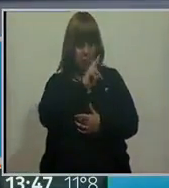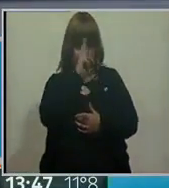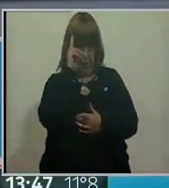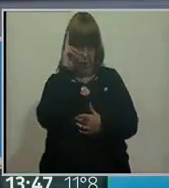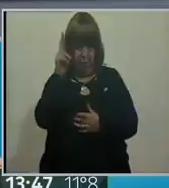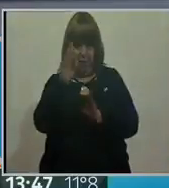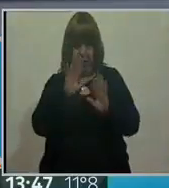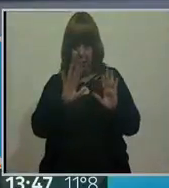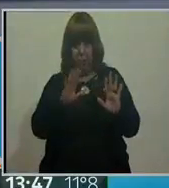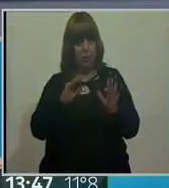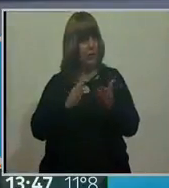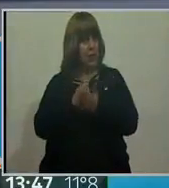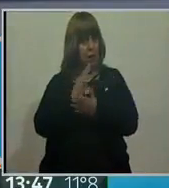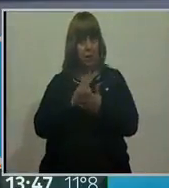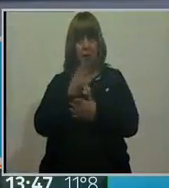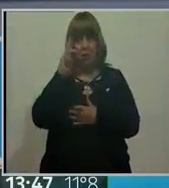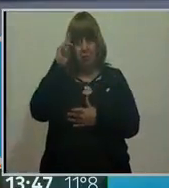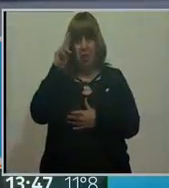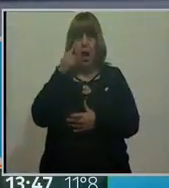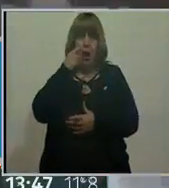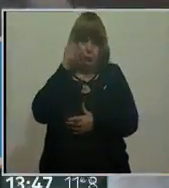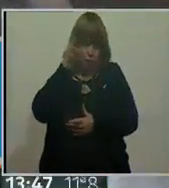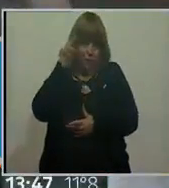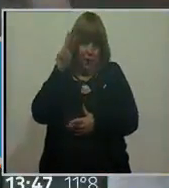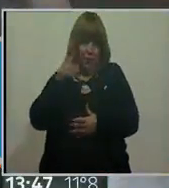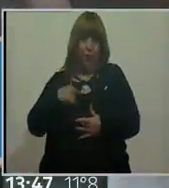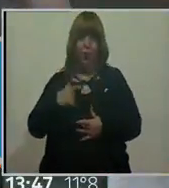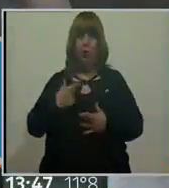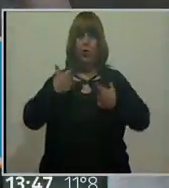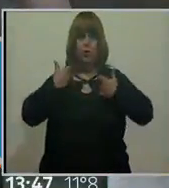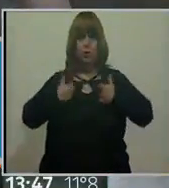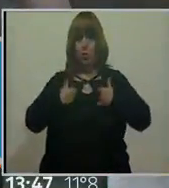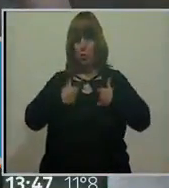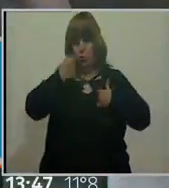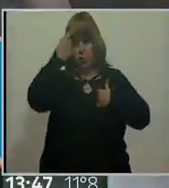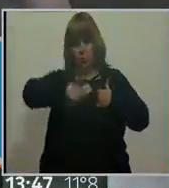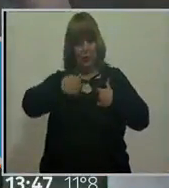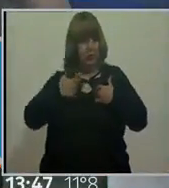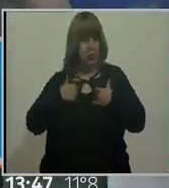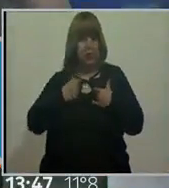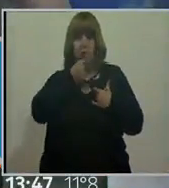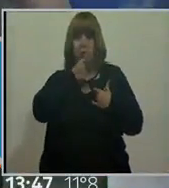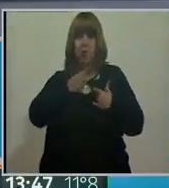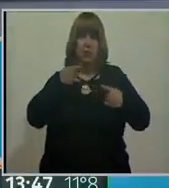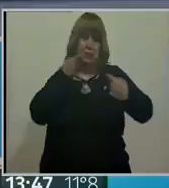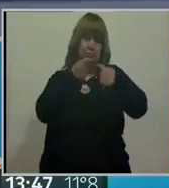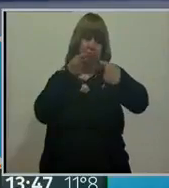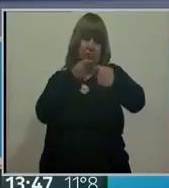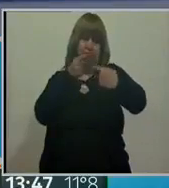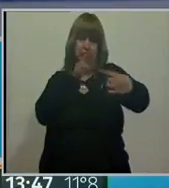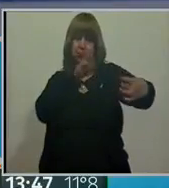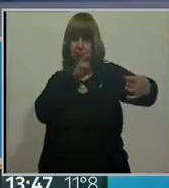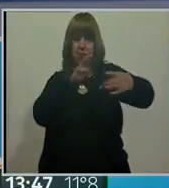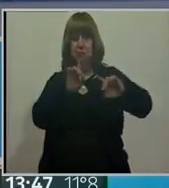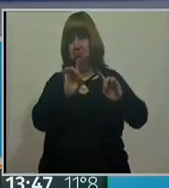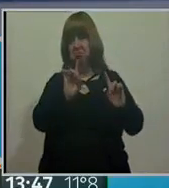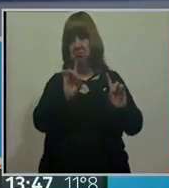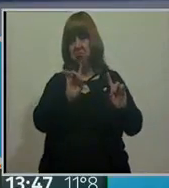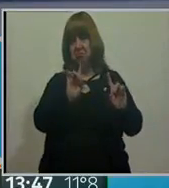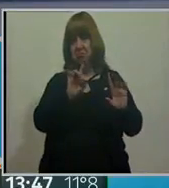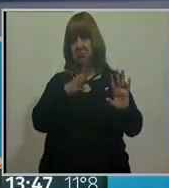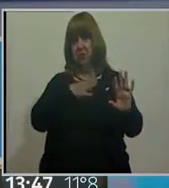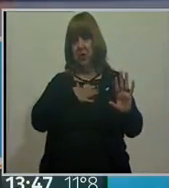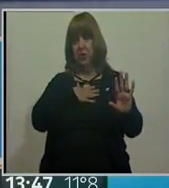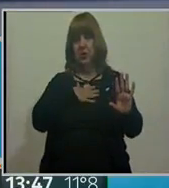tratamos lo hacemos con respeto. Pues si vos, yo soy una persona que no quiero, no me gusta pelearme con nadie. Todo lo que